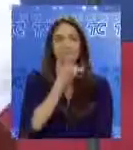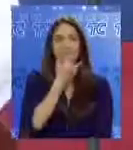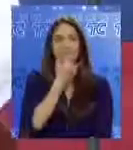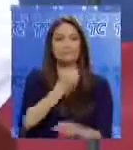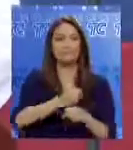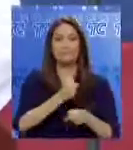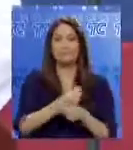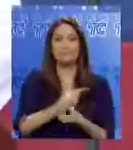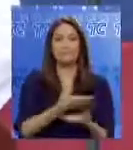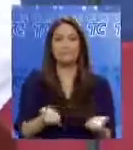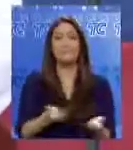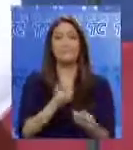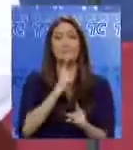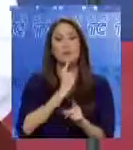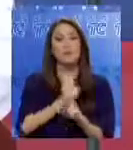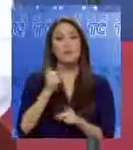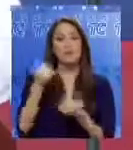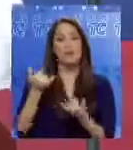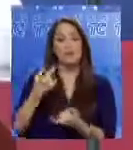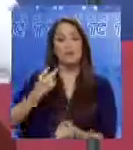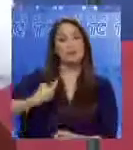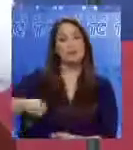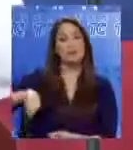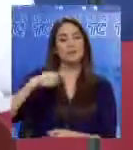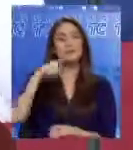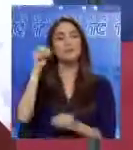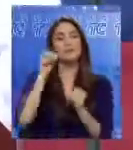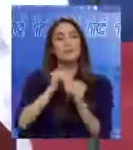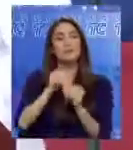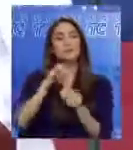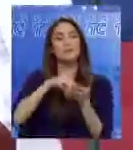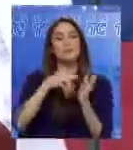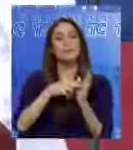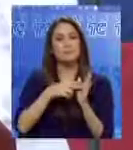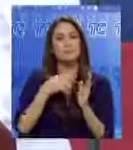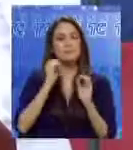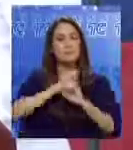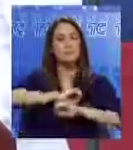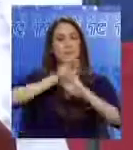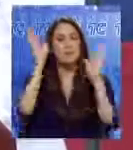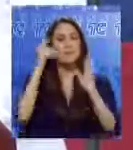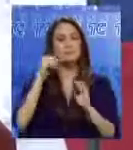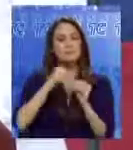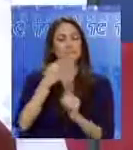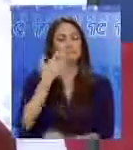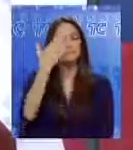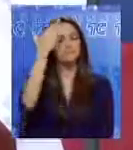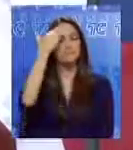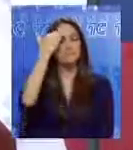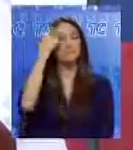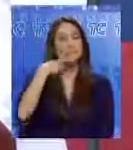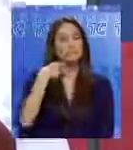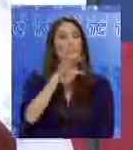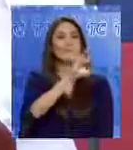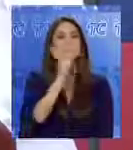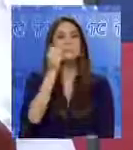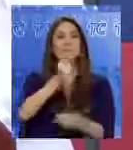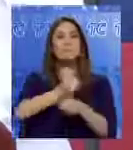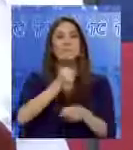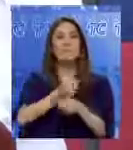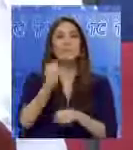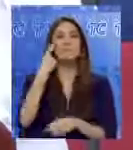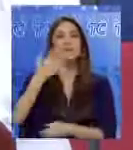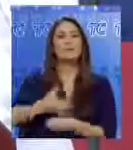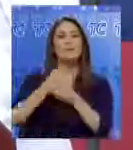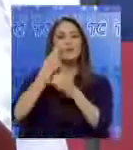y esto no una mayor margen mayor claridad para poder contratar esos seguros petroleros